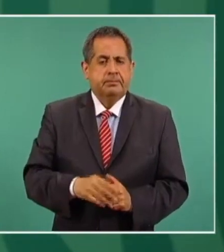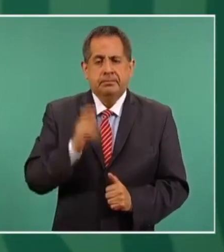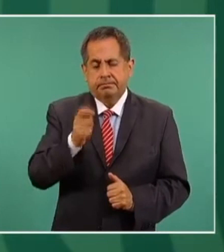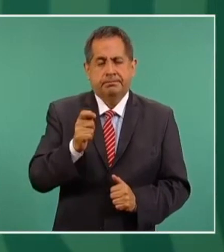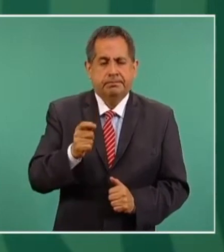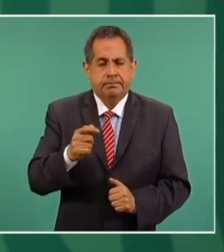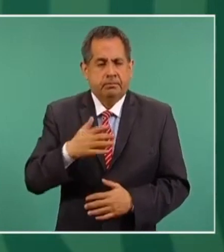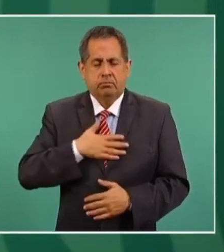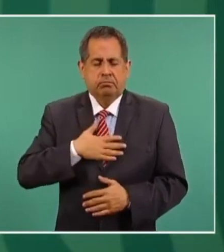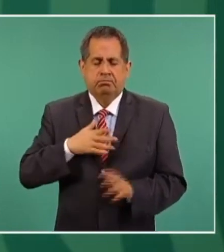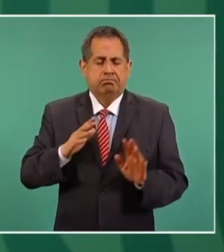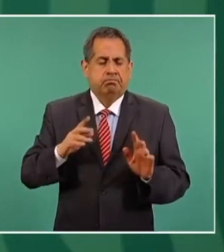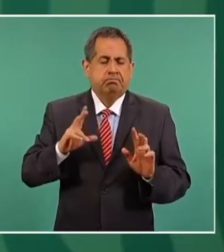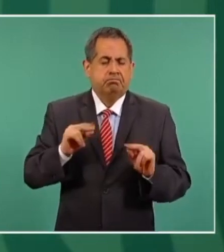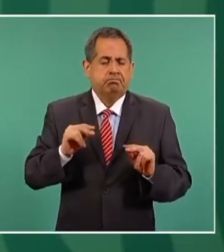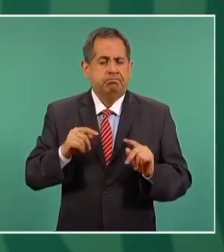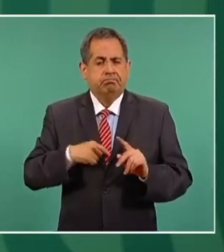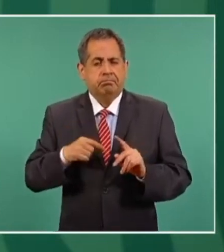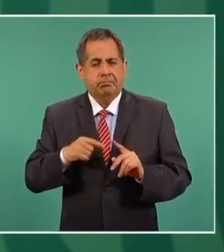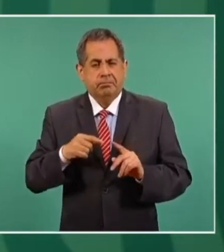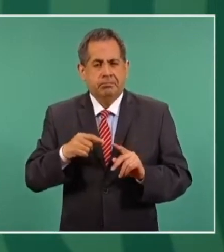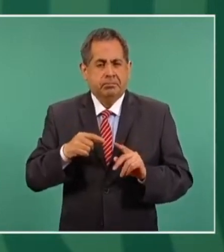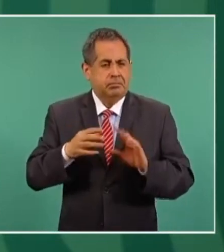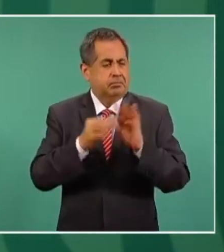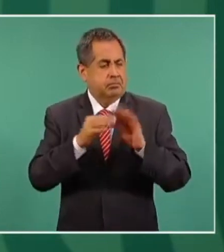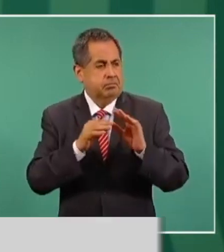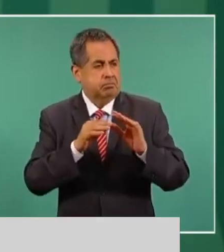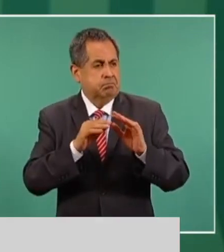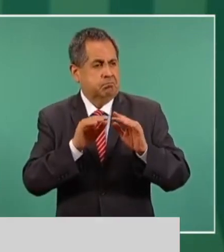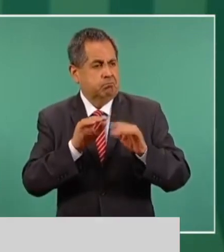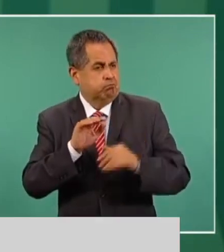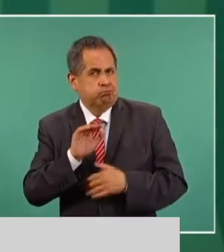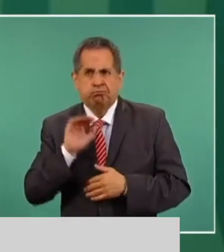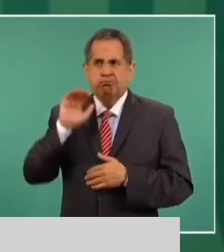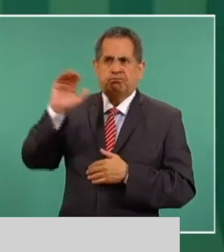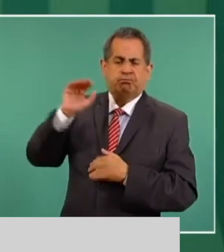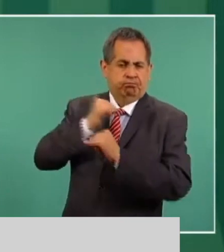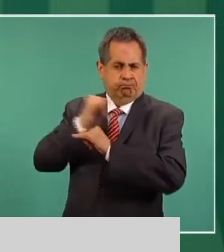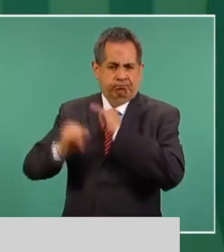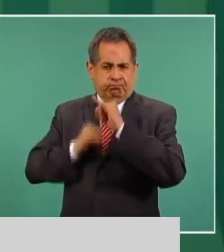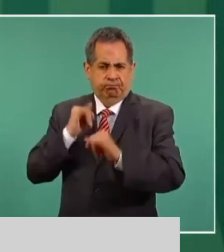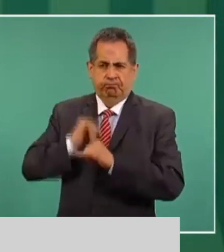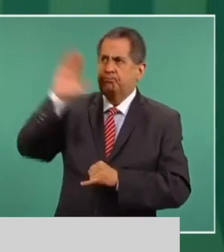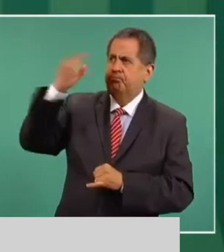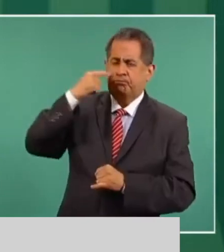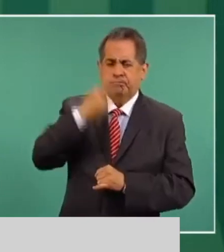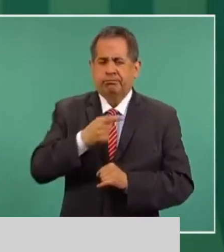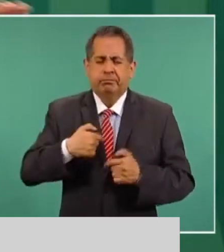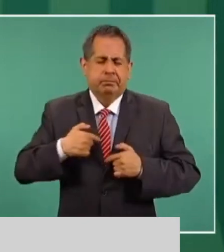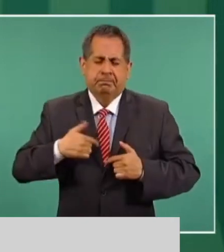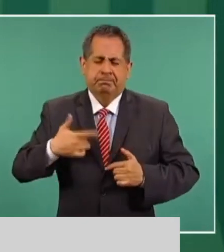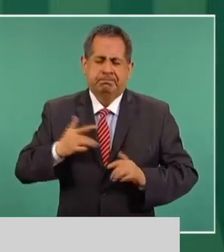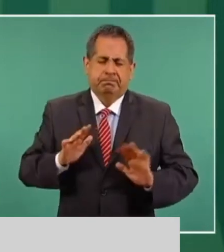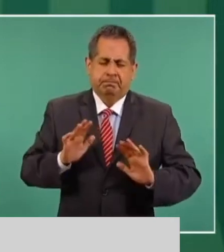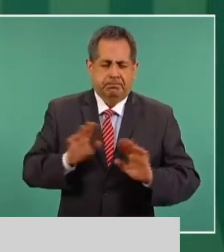de investidura de Joe Biden como el presidente número 46 de los Estados Unidos. El secretario de Relaciones Exteriores añadió que una nueva